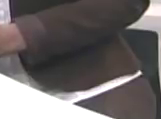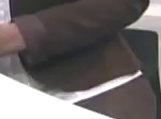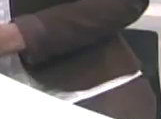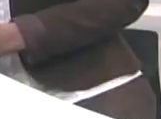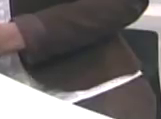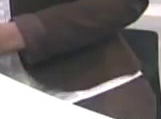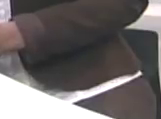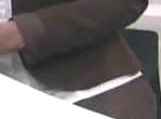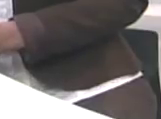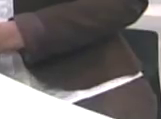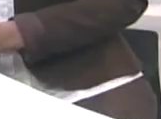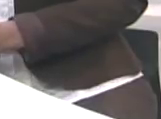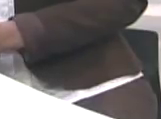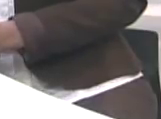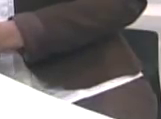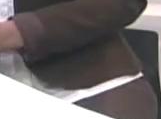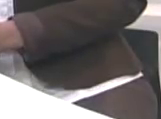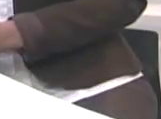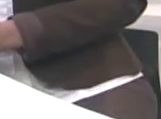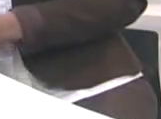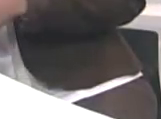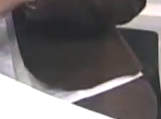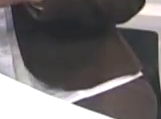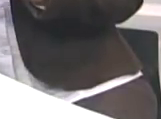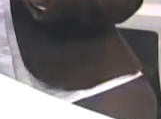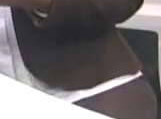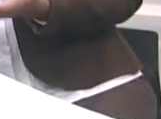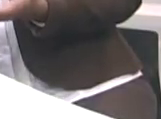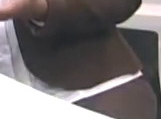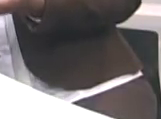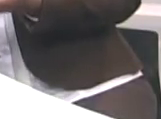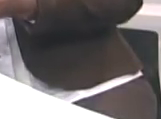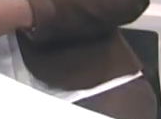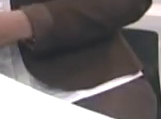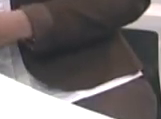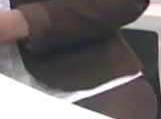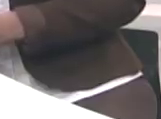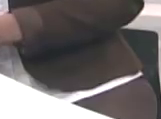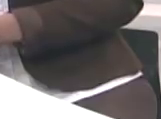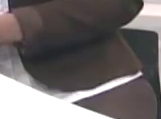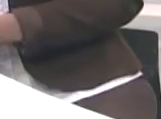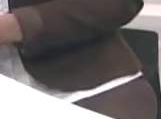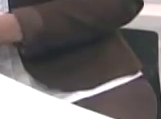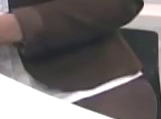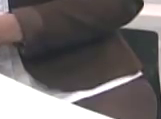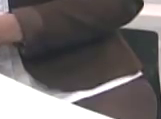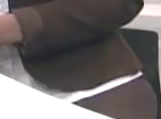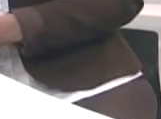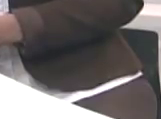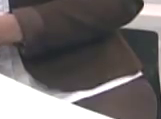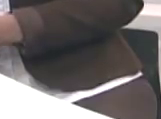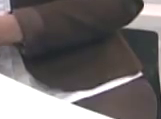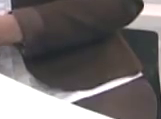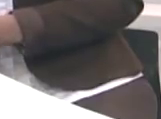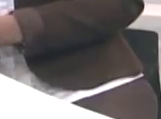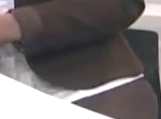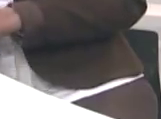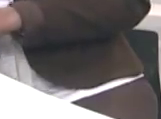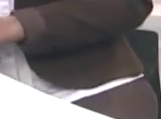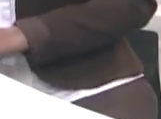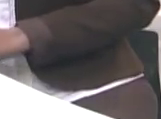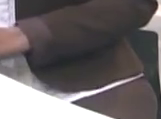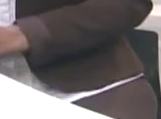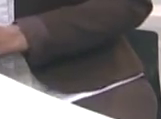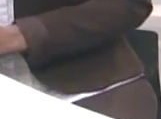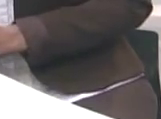Bien, el presidente de la República Bolivariana de Venezuela, Nicolás Maduro, también aprobó recursos para el suministro de agua en la isla de Margarita por más